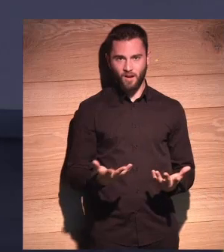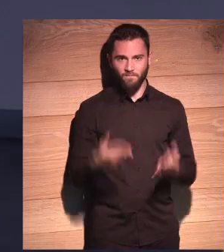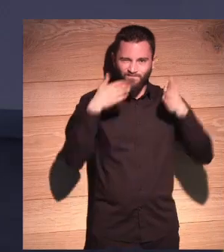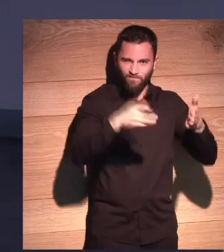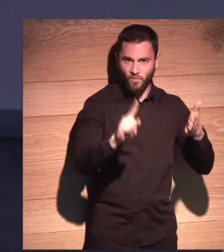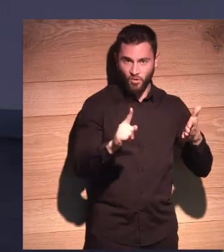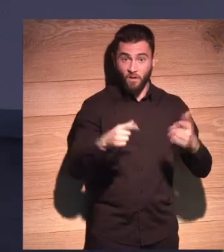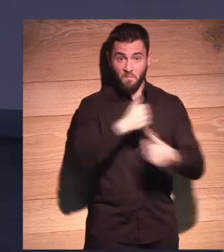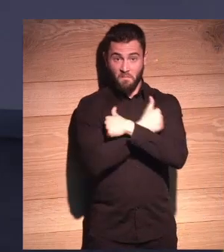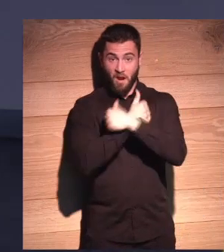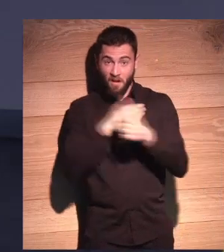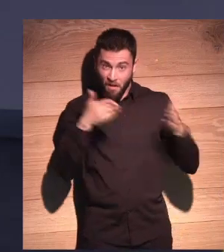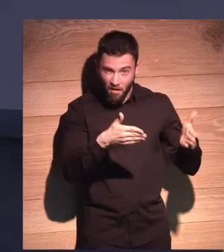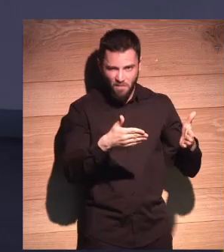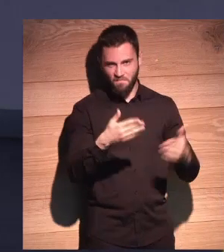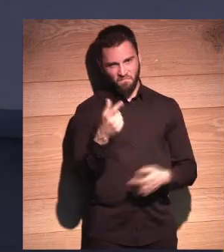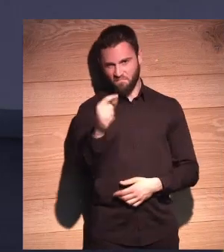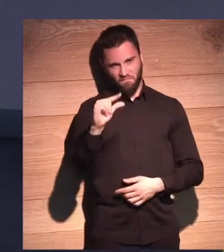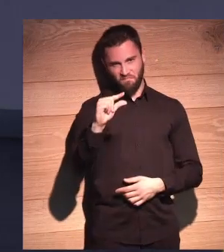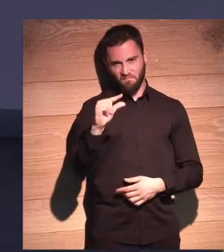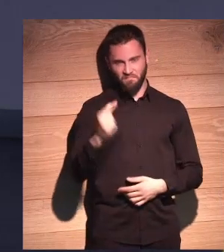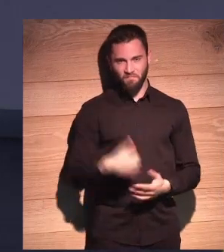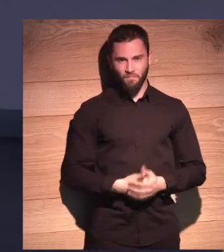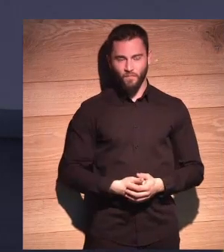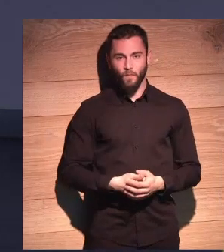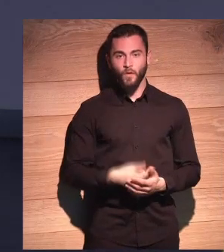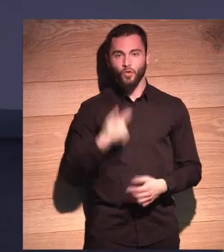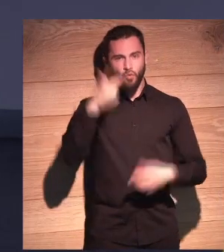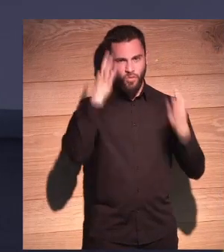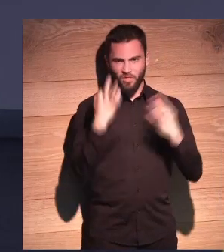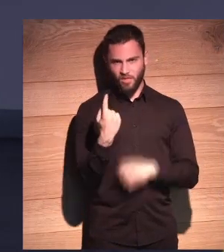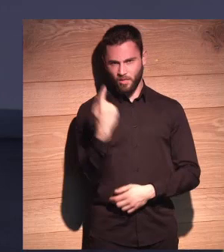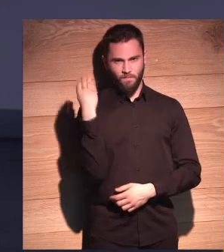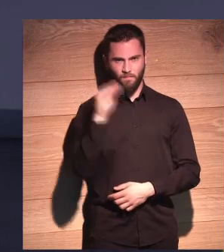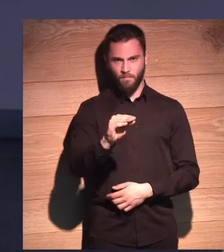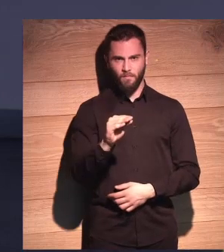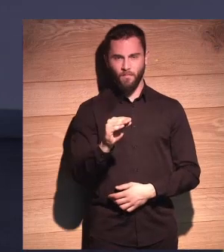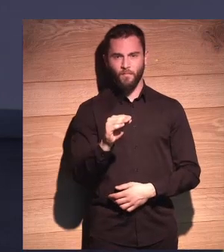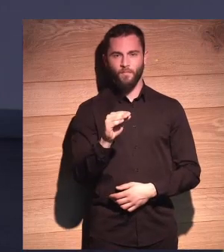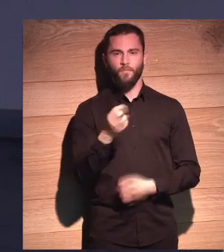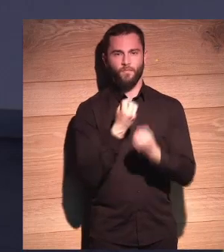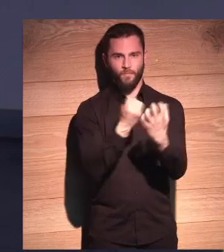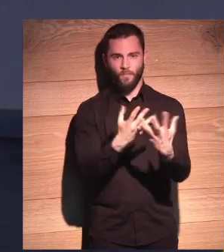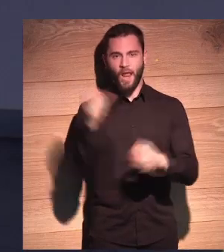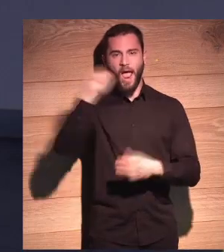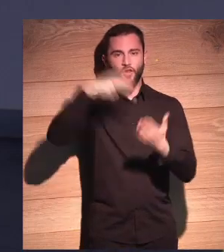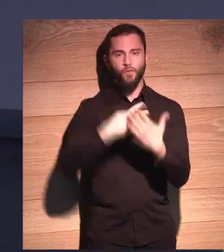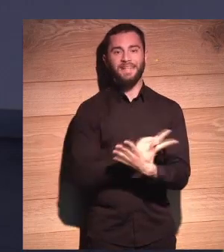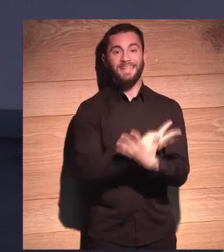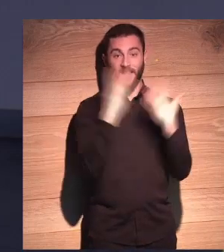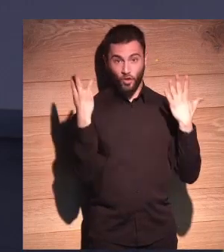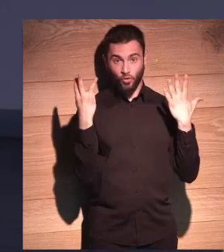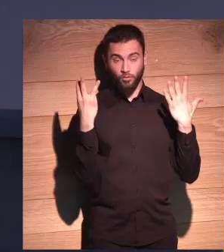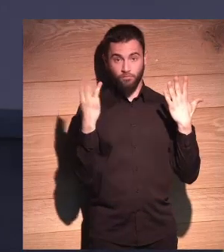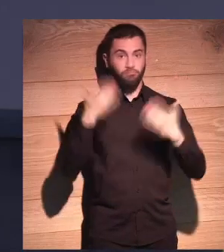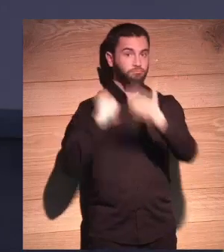¿Hablan del paro? No mucho. Y os voy a dar un dato. El año